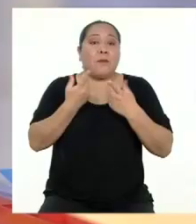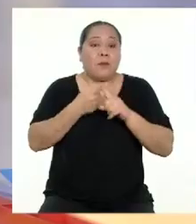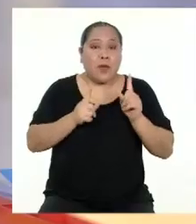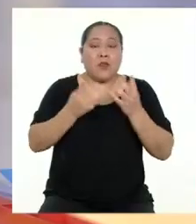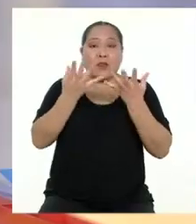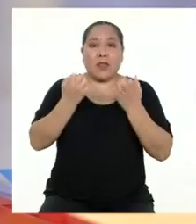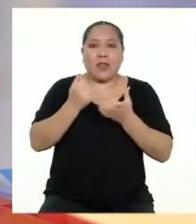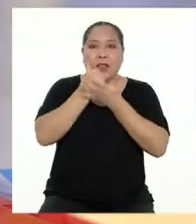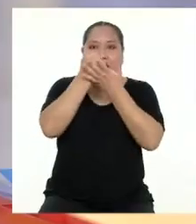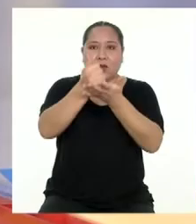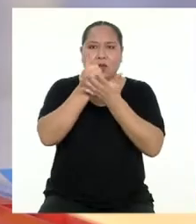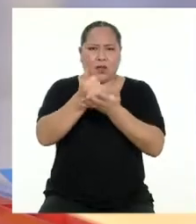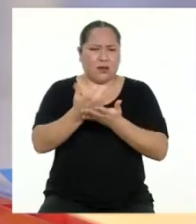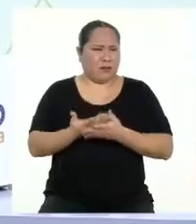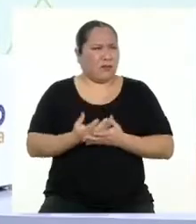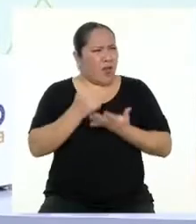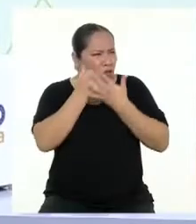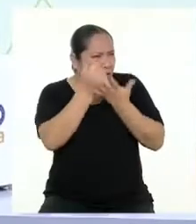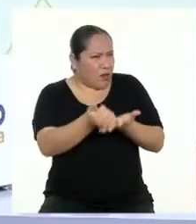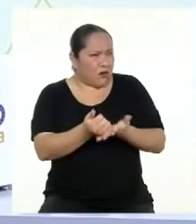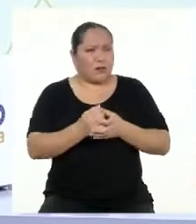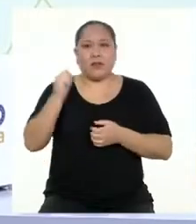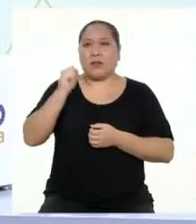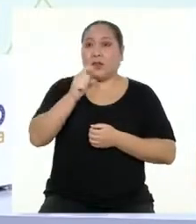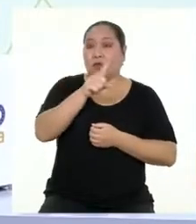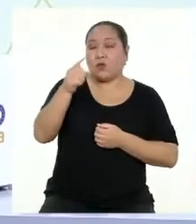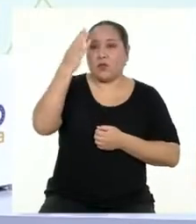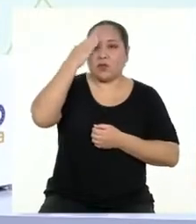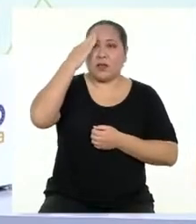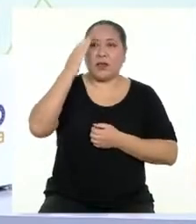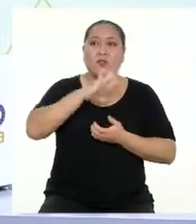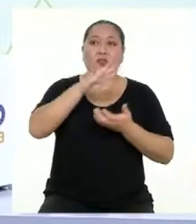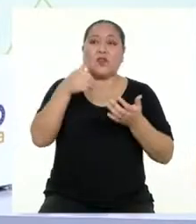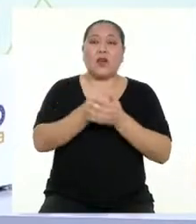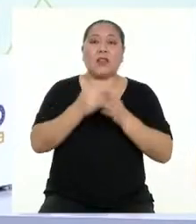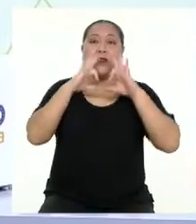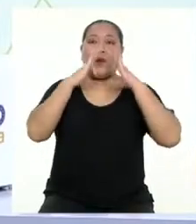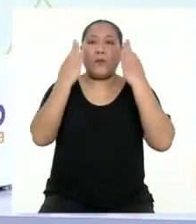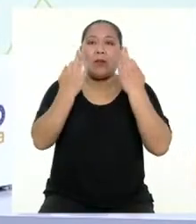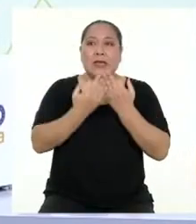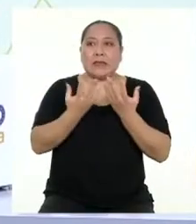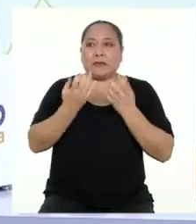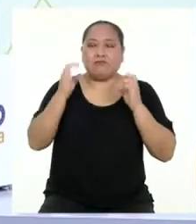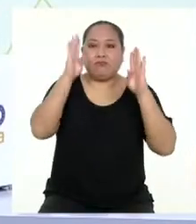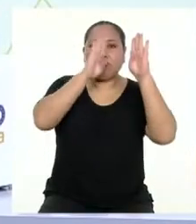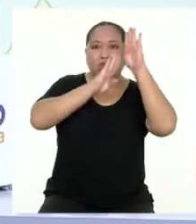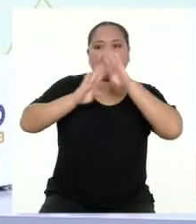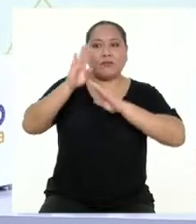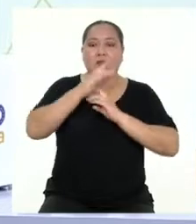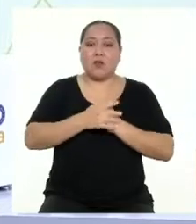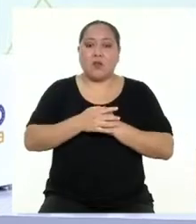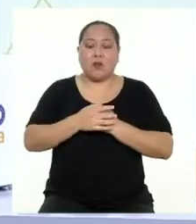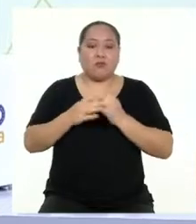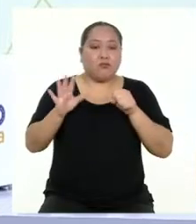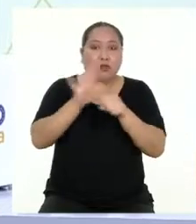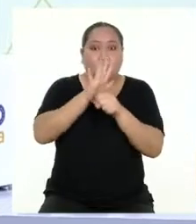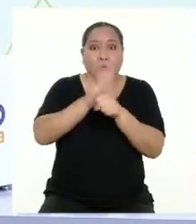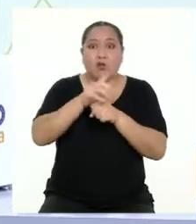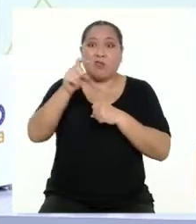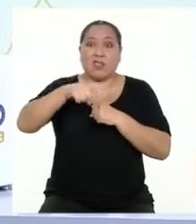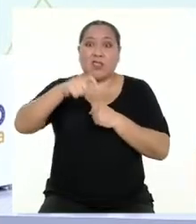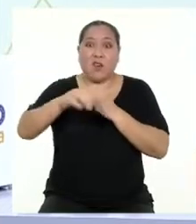ayudarlos. ¿Ayudarlos? Como sabes, todas las familias deben preocuparse por cubrir sus necesidades básicas.